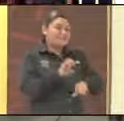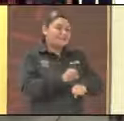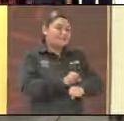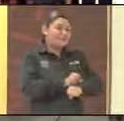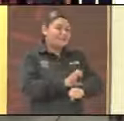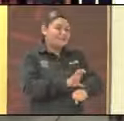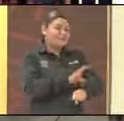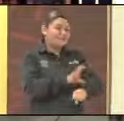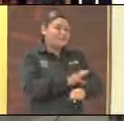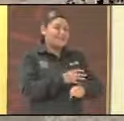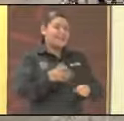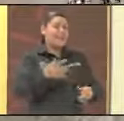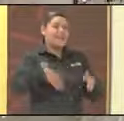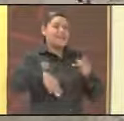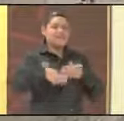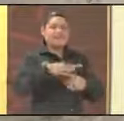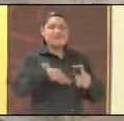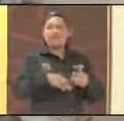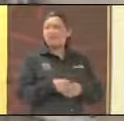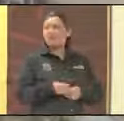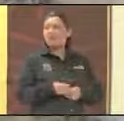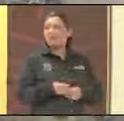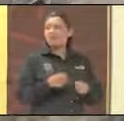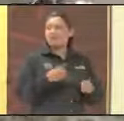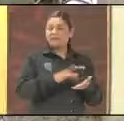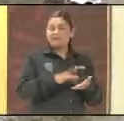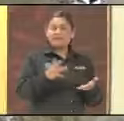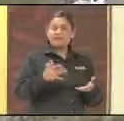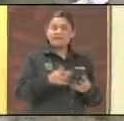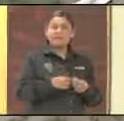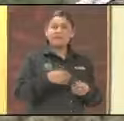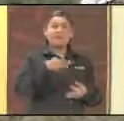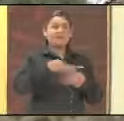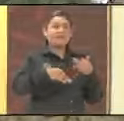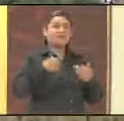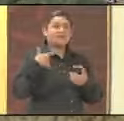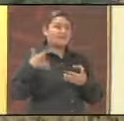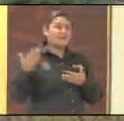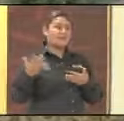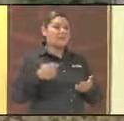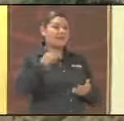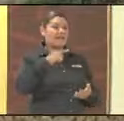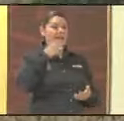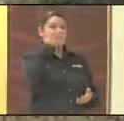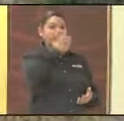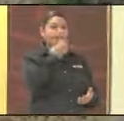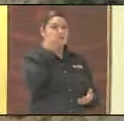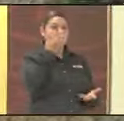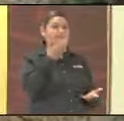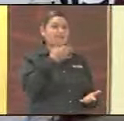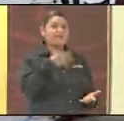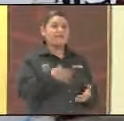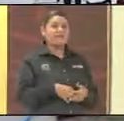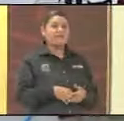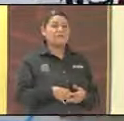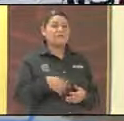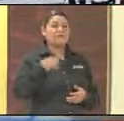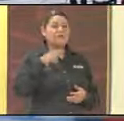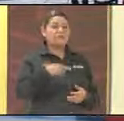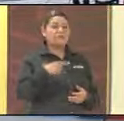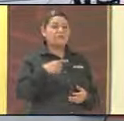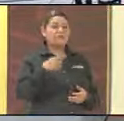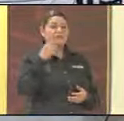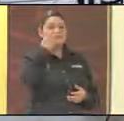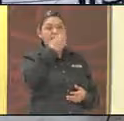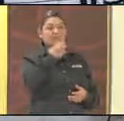energía, a todos los que, gracias Adrián, a todos los que llegamos ahí a la escuela, pues una escuela que está en la colonia